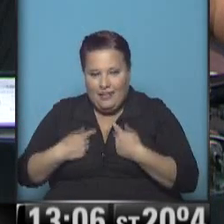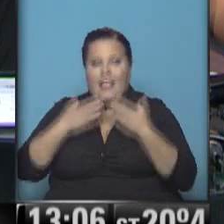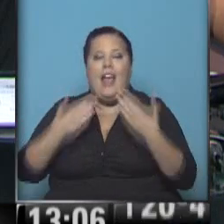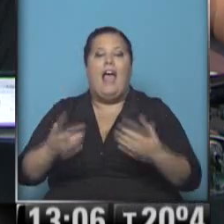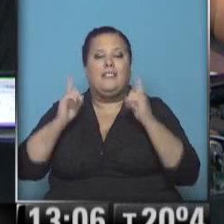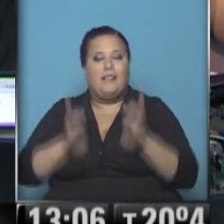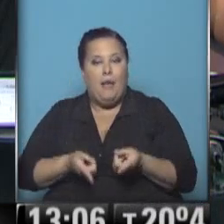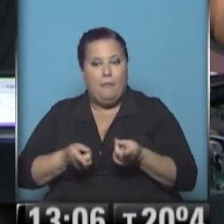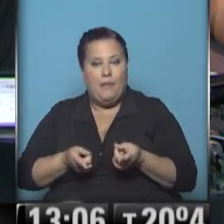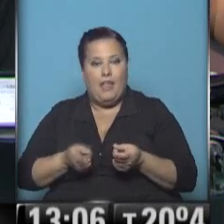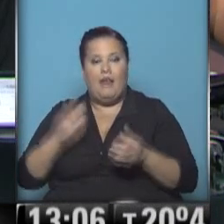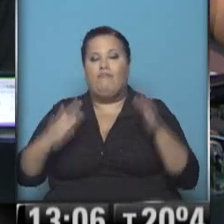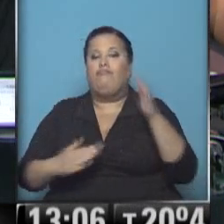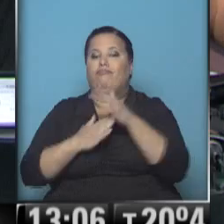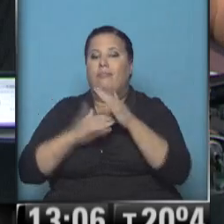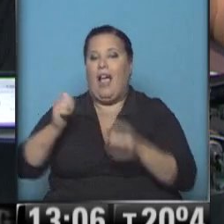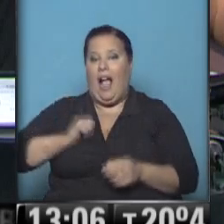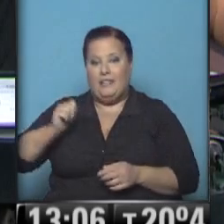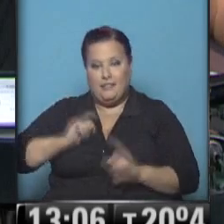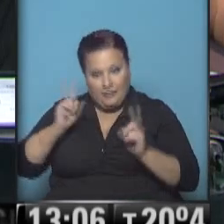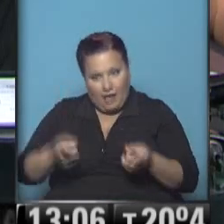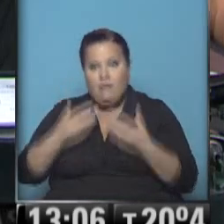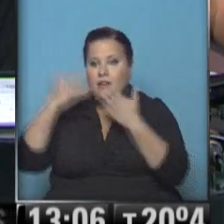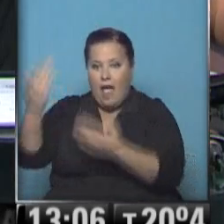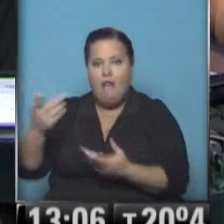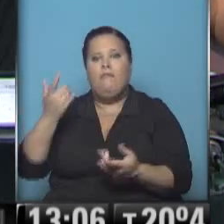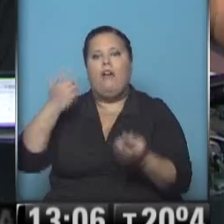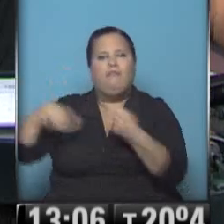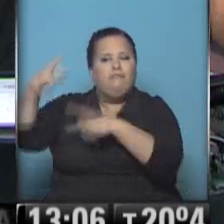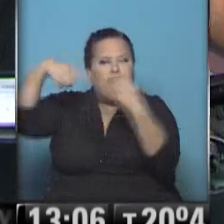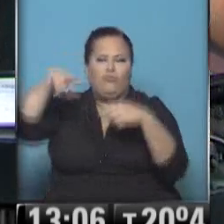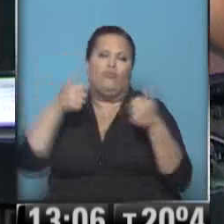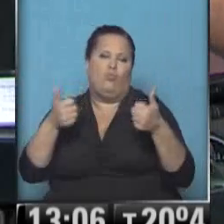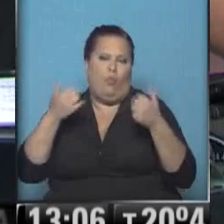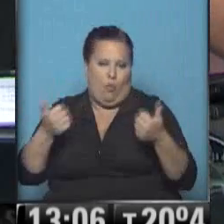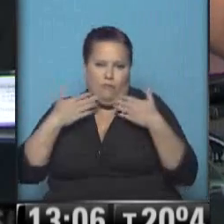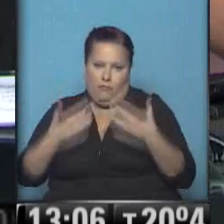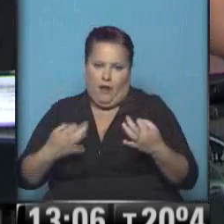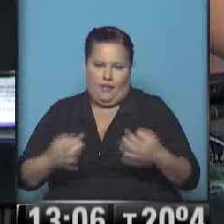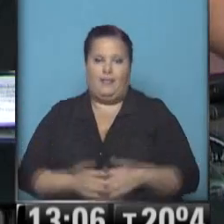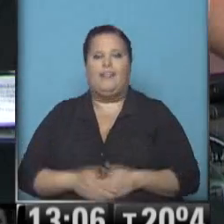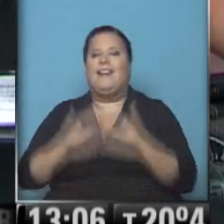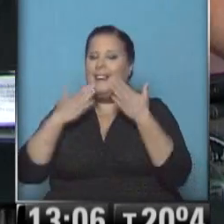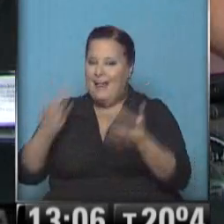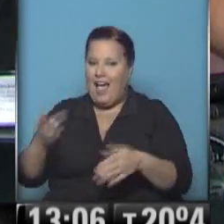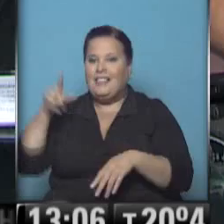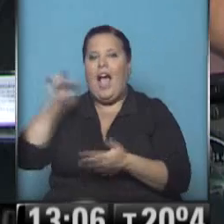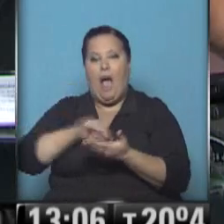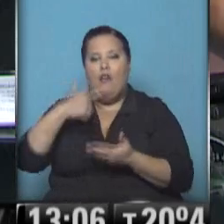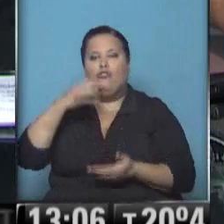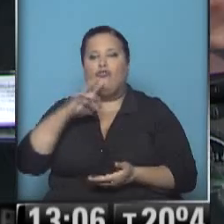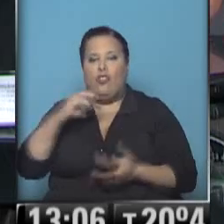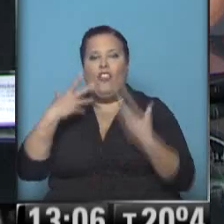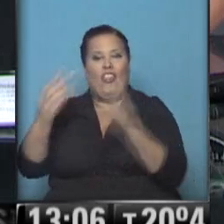también a las autoridades de la Cancillería, hay que decirlo, tuvieron una gestión excelente, excelente. Agradecemos al doctor Fernando Soto,